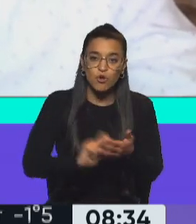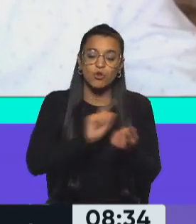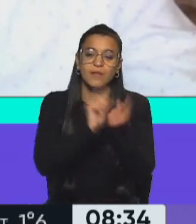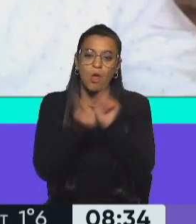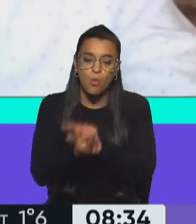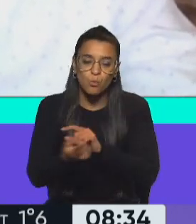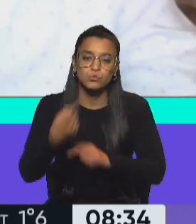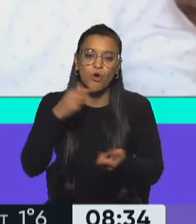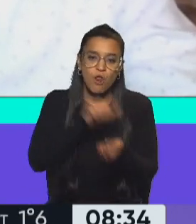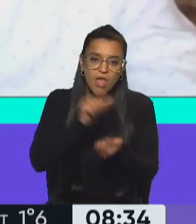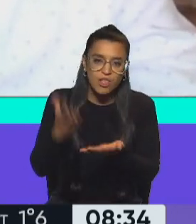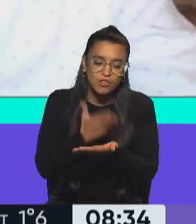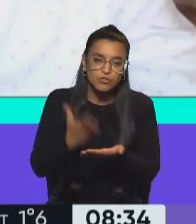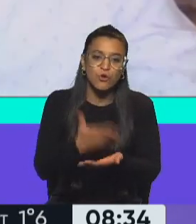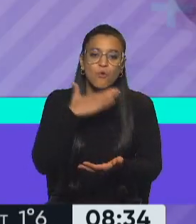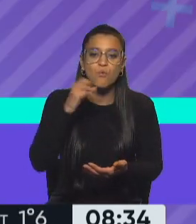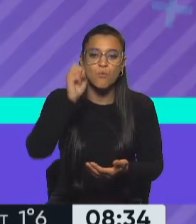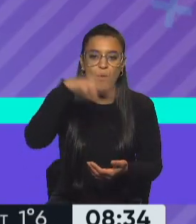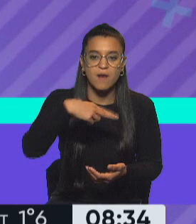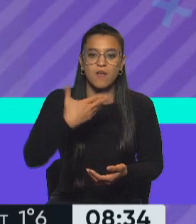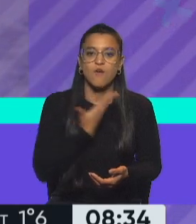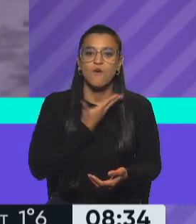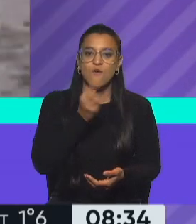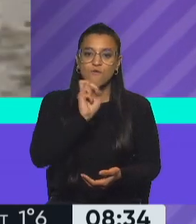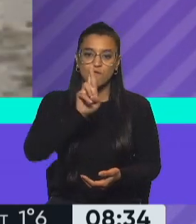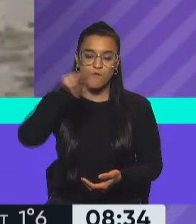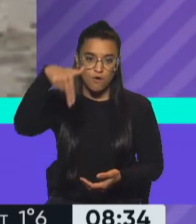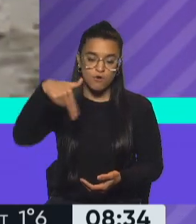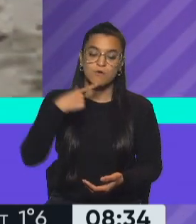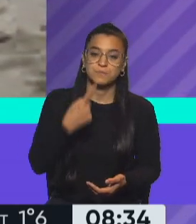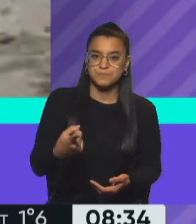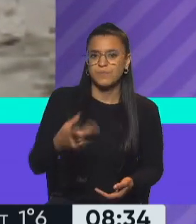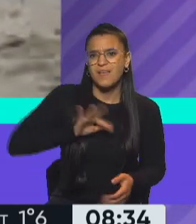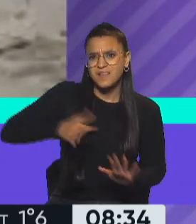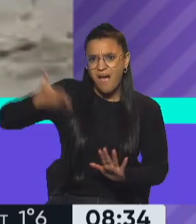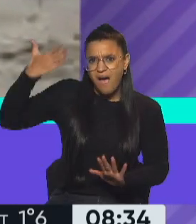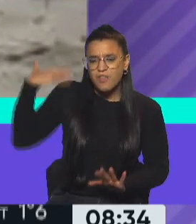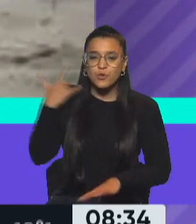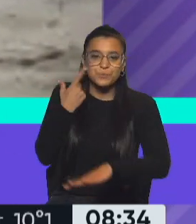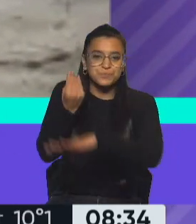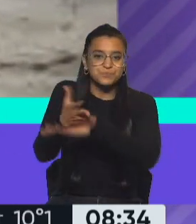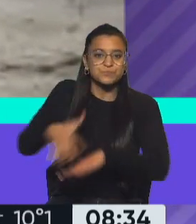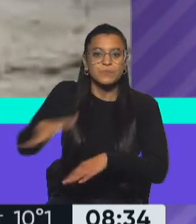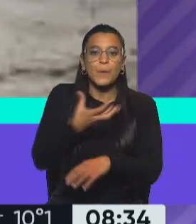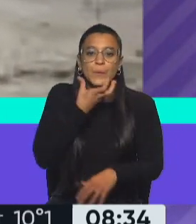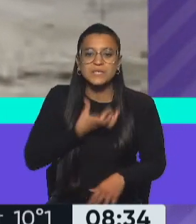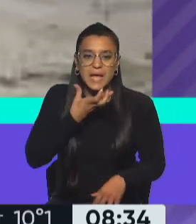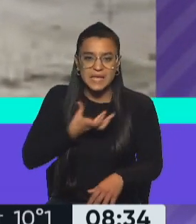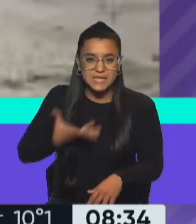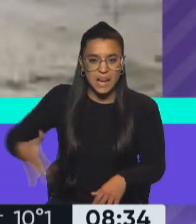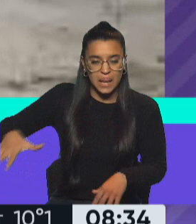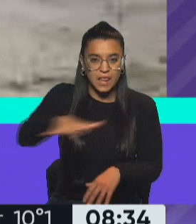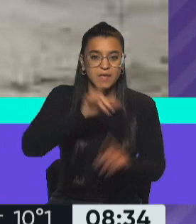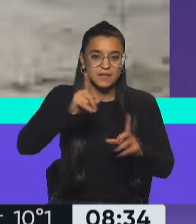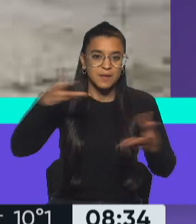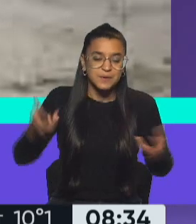traductor, editor Juan Forn, quien llevaba años radicado en la ciudad de Villa Gesell y que fuera también